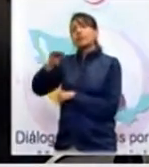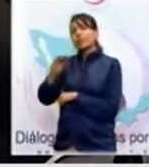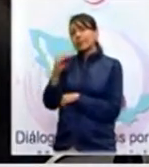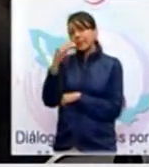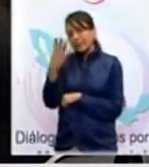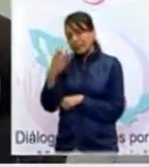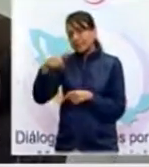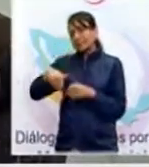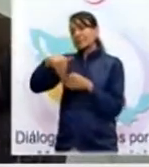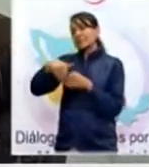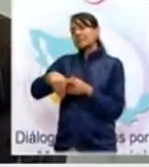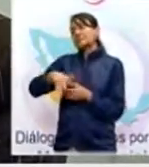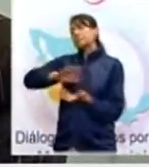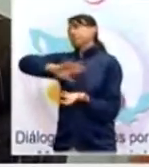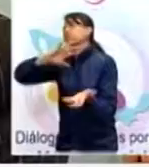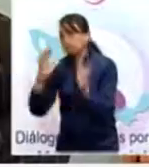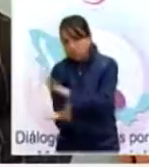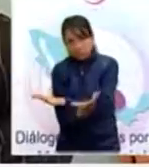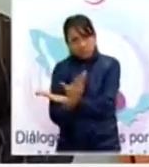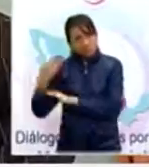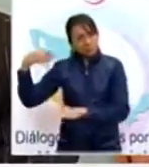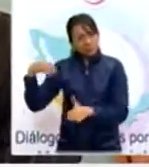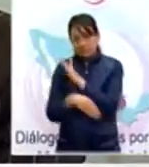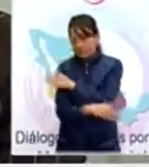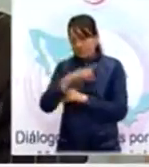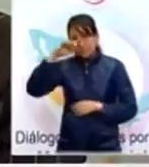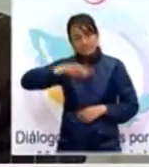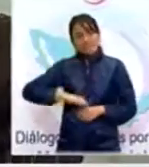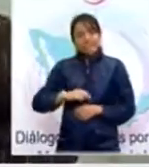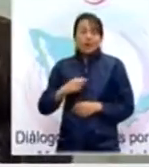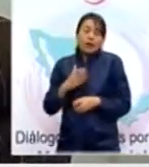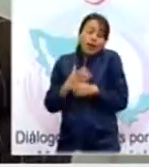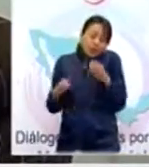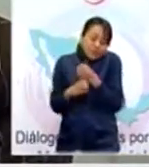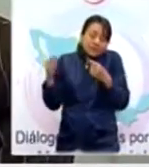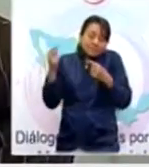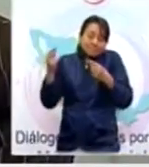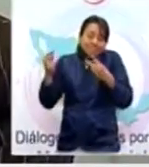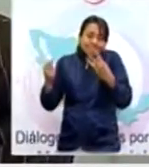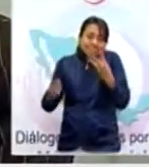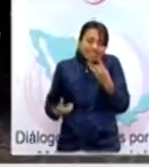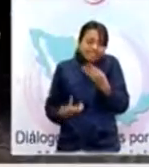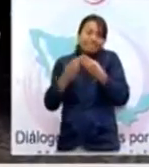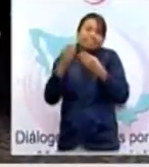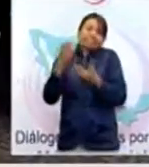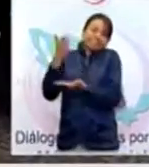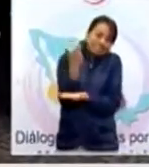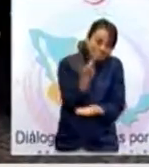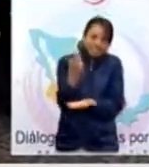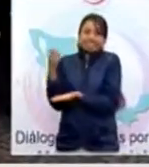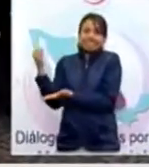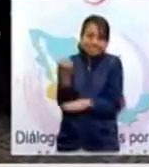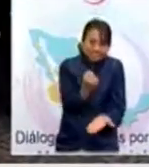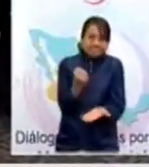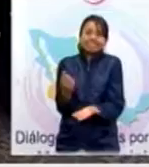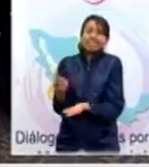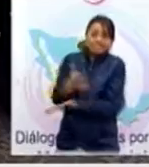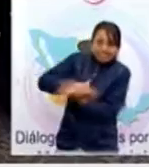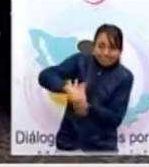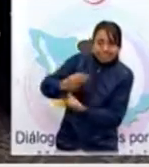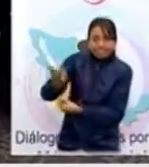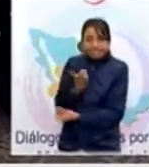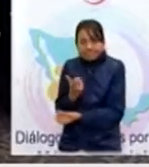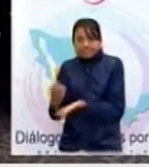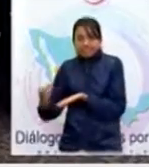el campo se cayó. Digo, son factores, muchos factores sociales, de economía, de ingreso. Y regreso